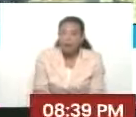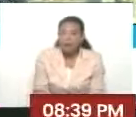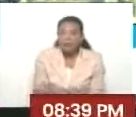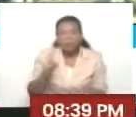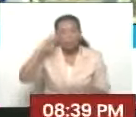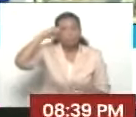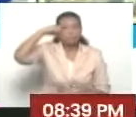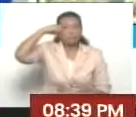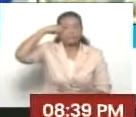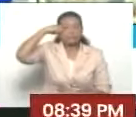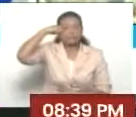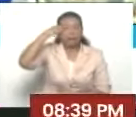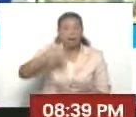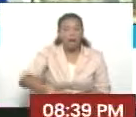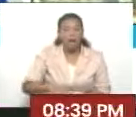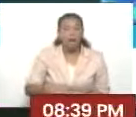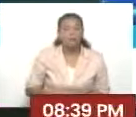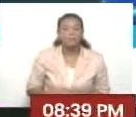lo recordó Boris Castellano,